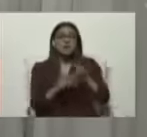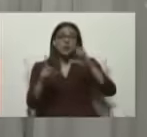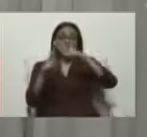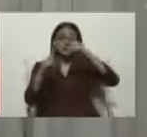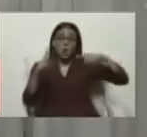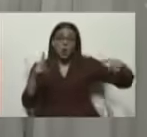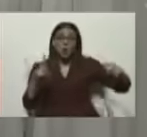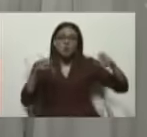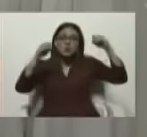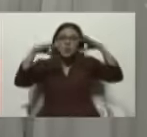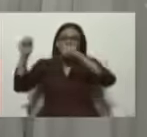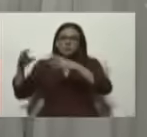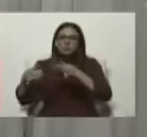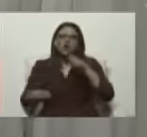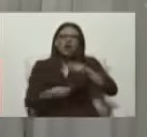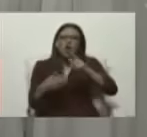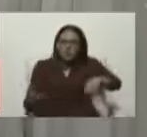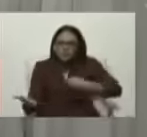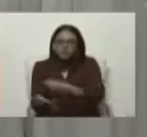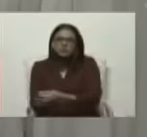no vas a tener cómo pagarla.